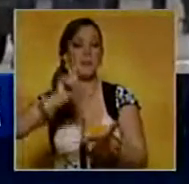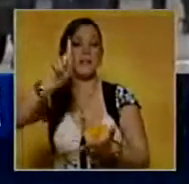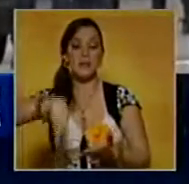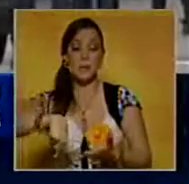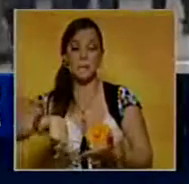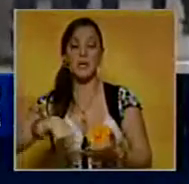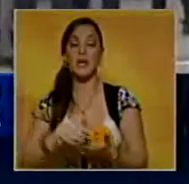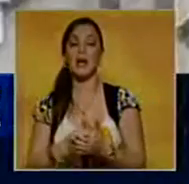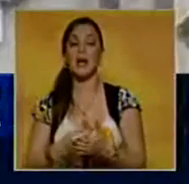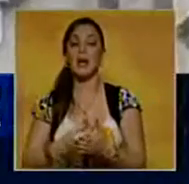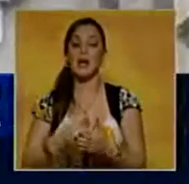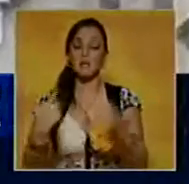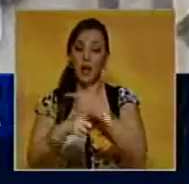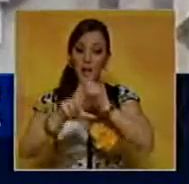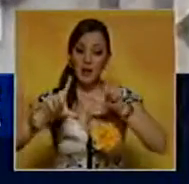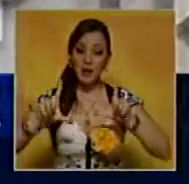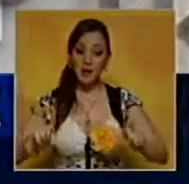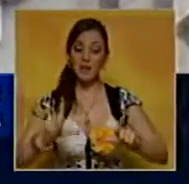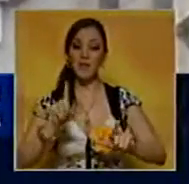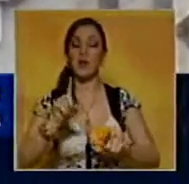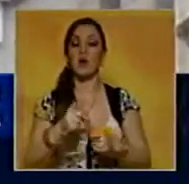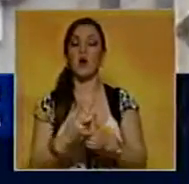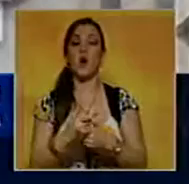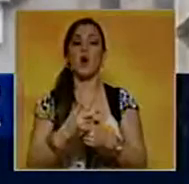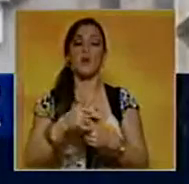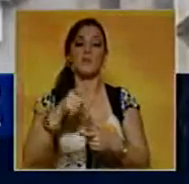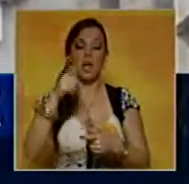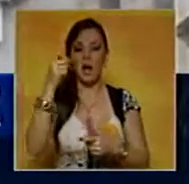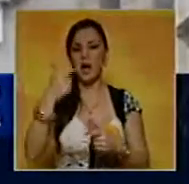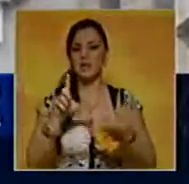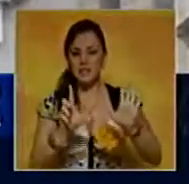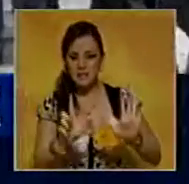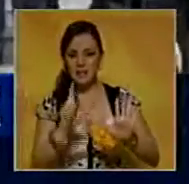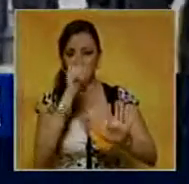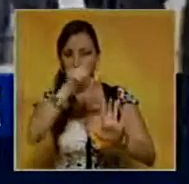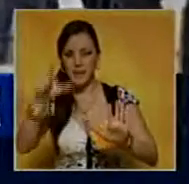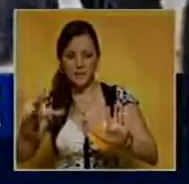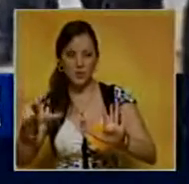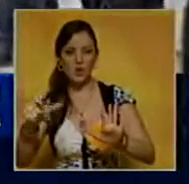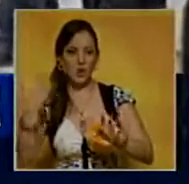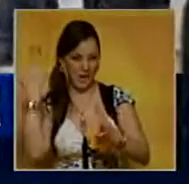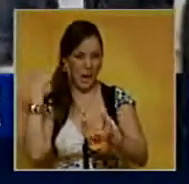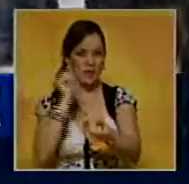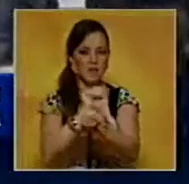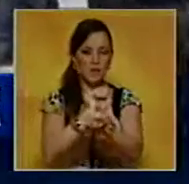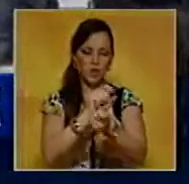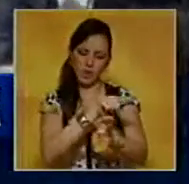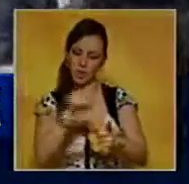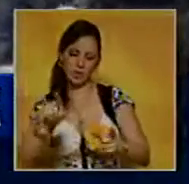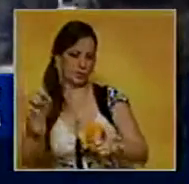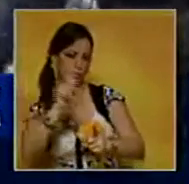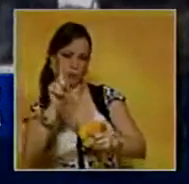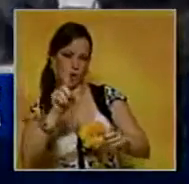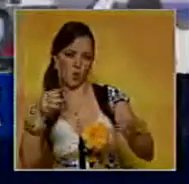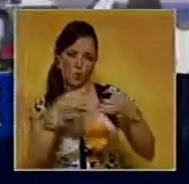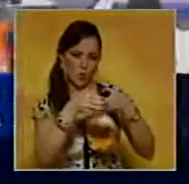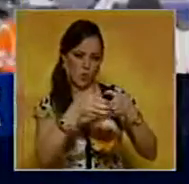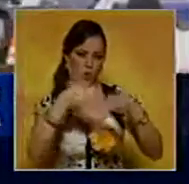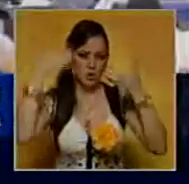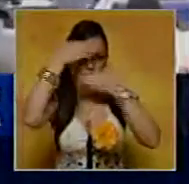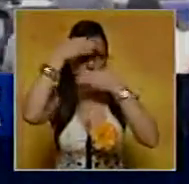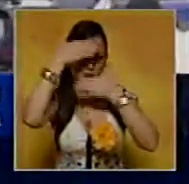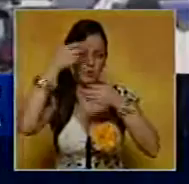siete de los nueve detenidos en las redadas realizadas en bruselas trazan no presentará vínculos con los atentados terroristas de parís